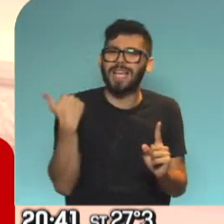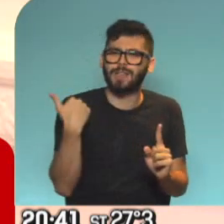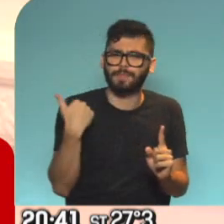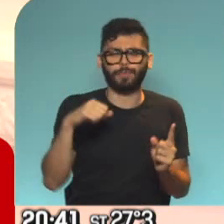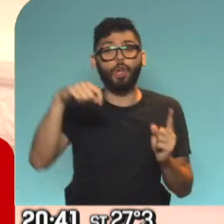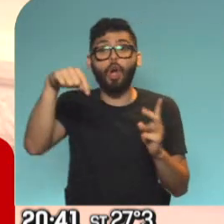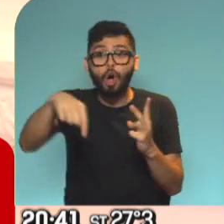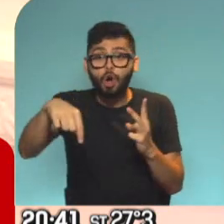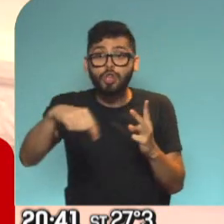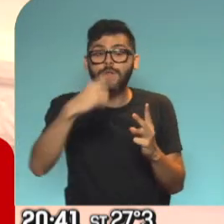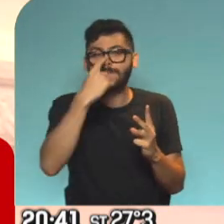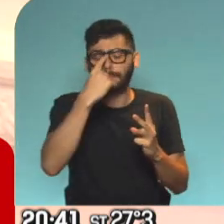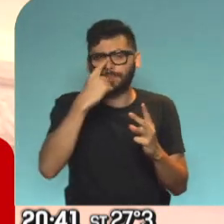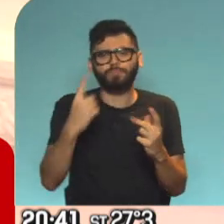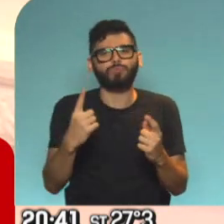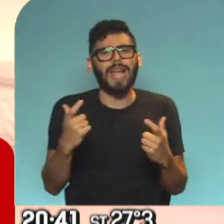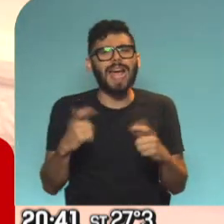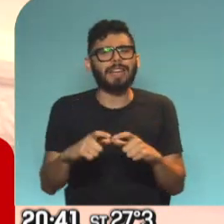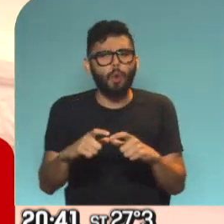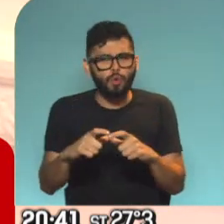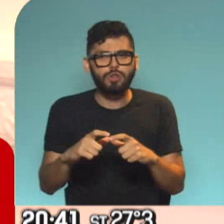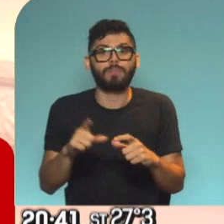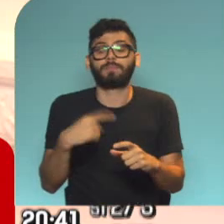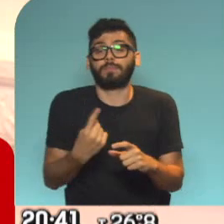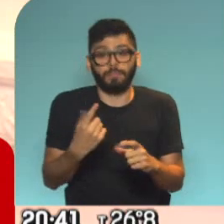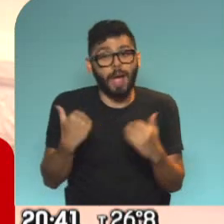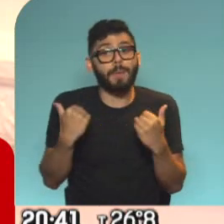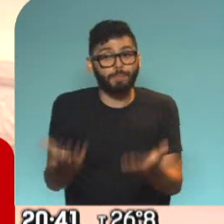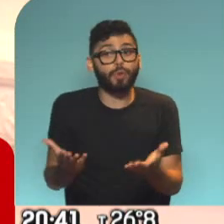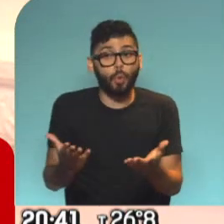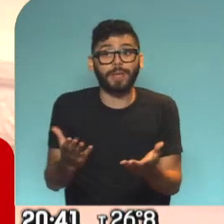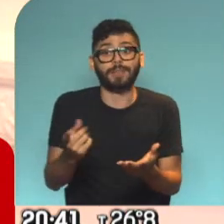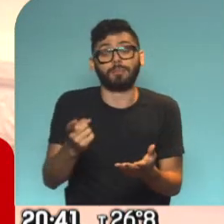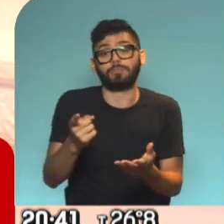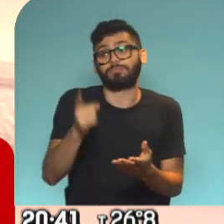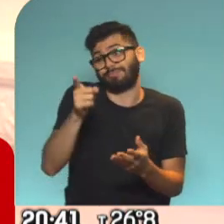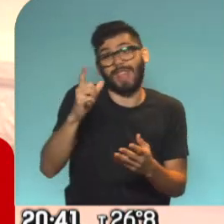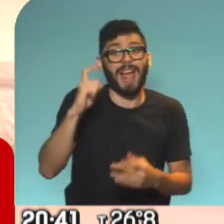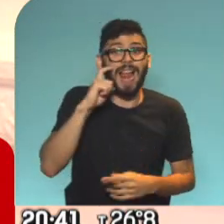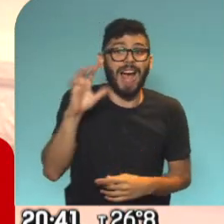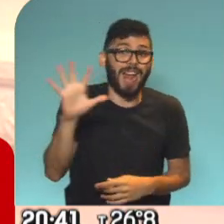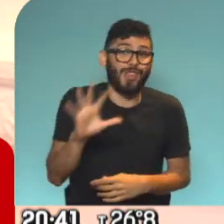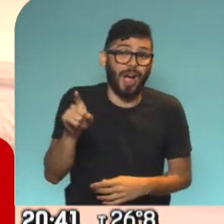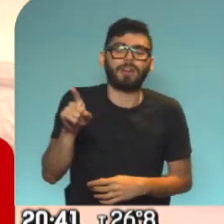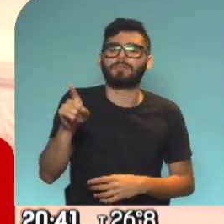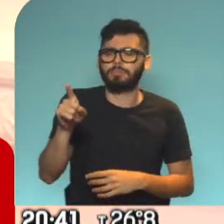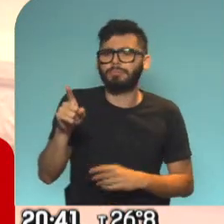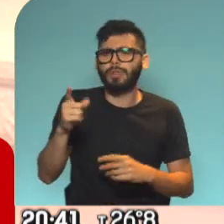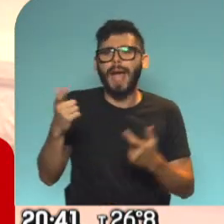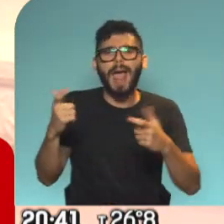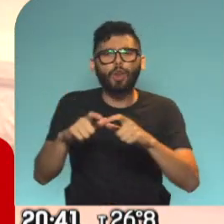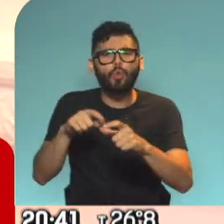de hoy hubo una reunión donde también aprovechamos que estábamos allí en La Rioja y había una reunión